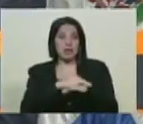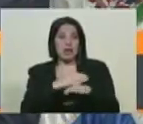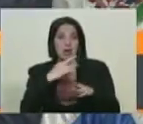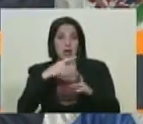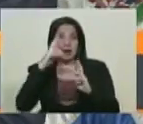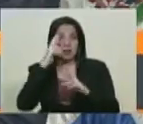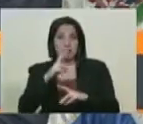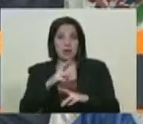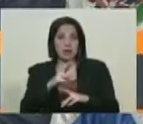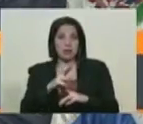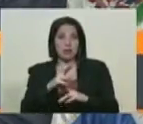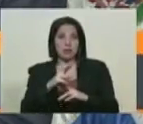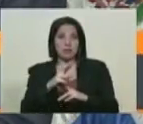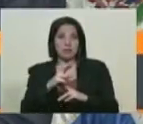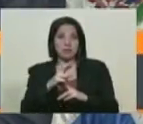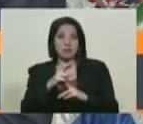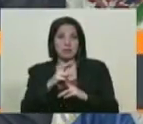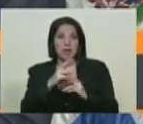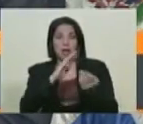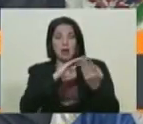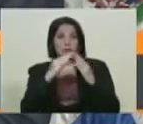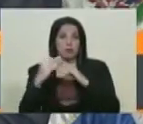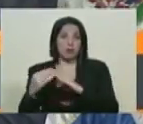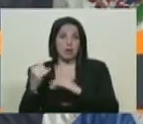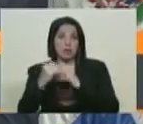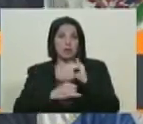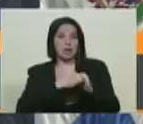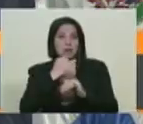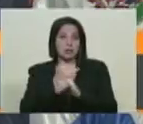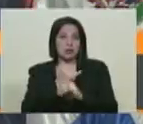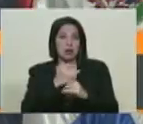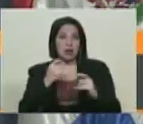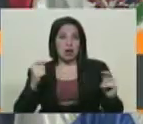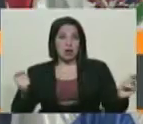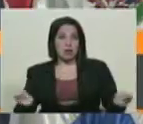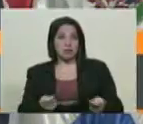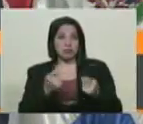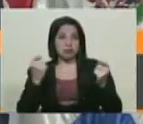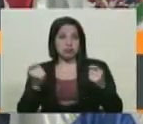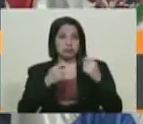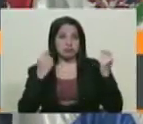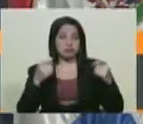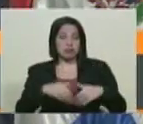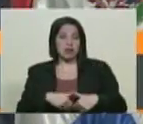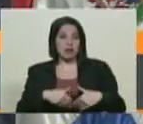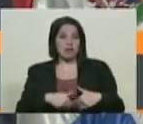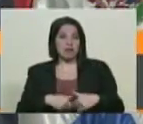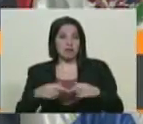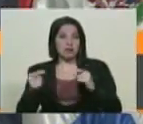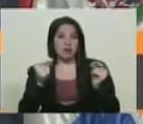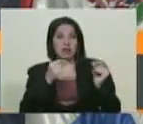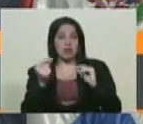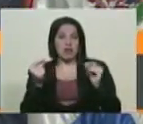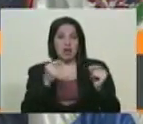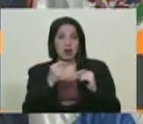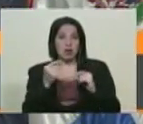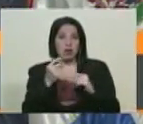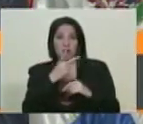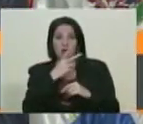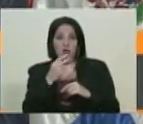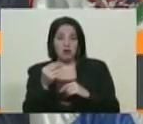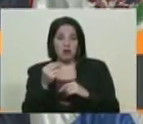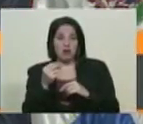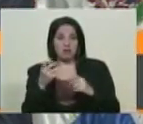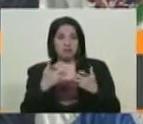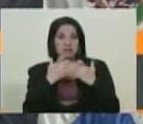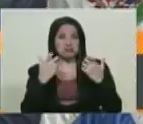soberanía y se le pide a la comunidad internacional pues que aliente este esfuerzo de diálogo y no acciones agresivas contra Venezuela.